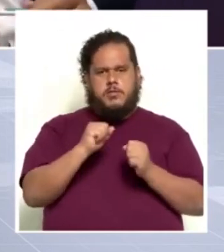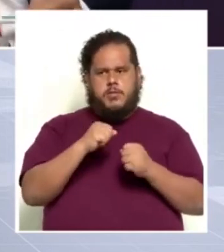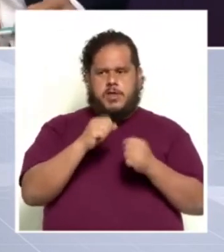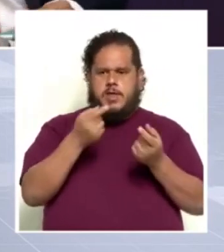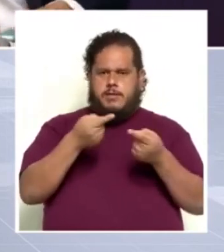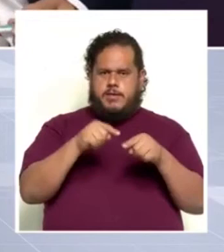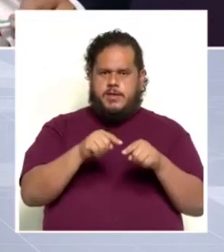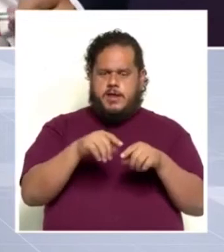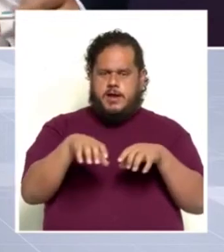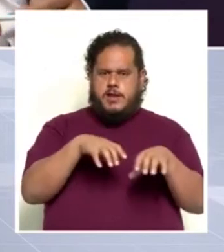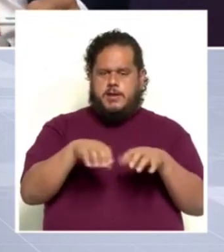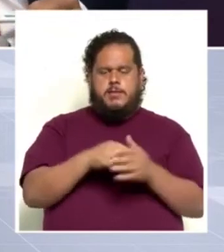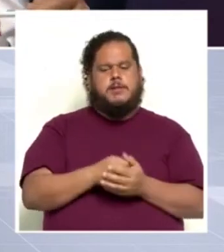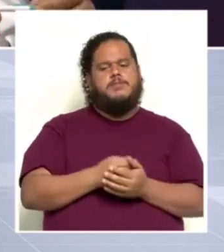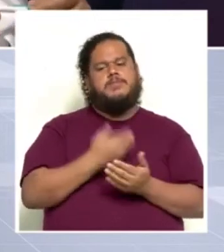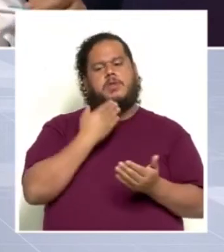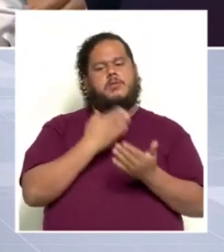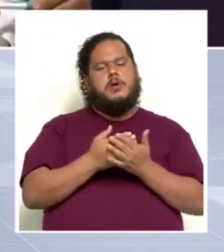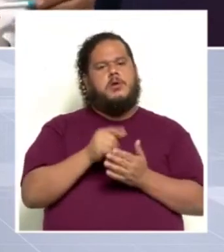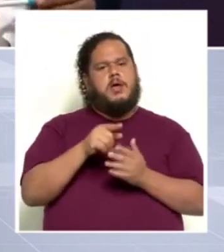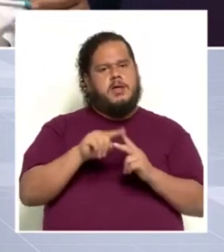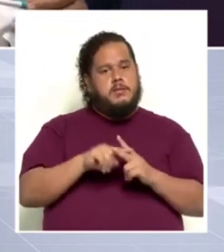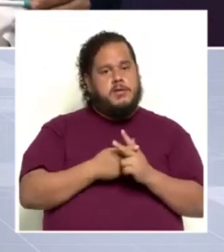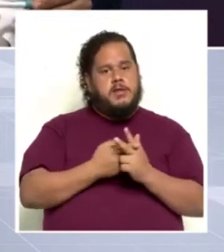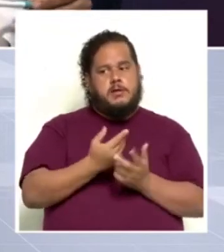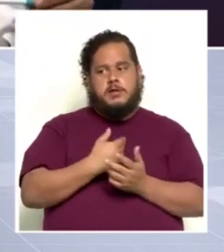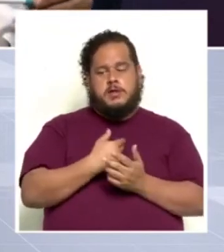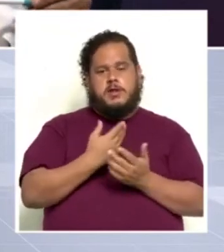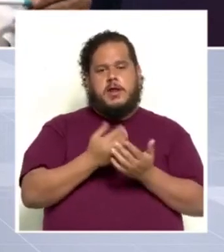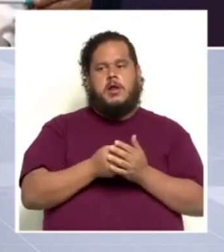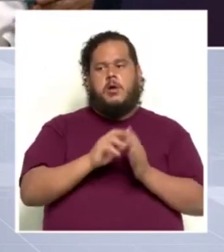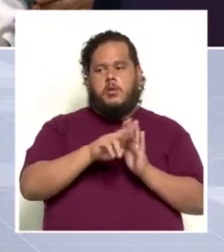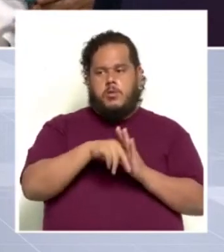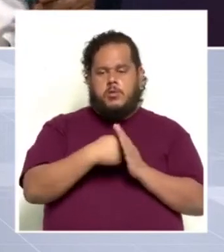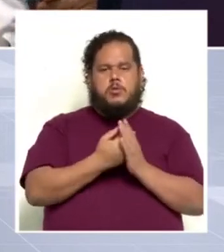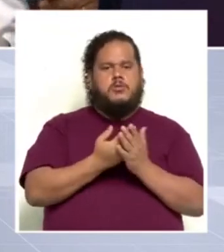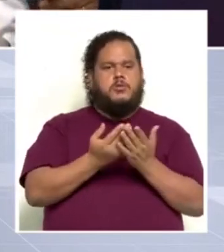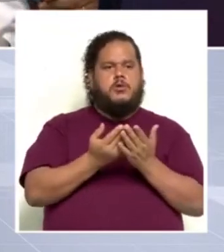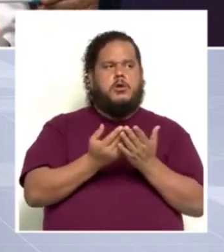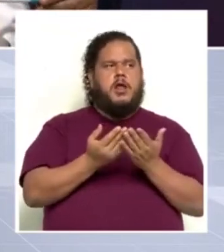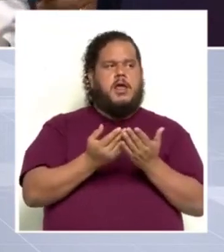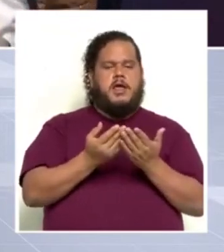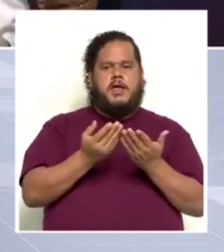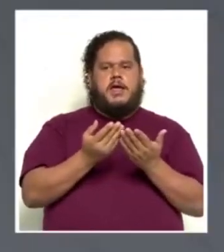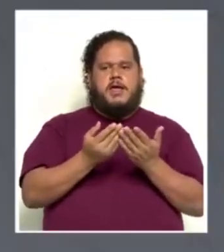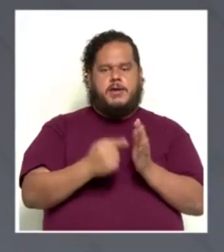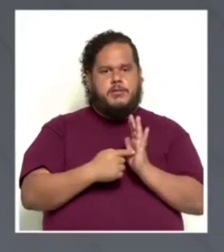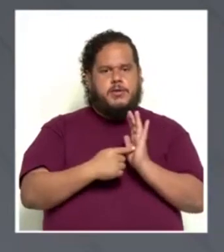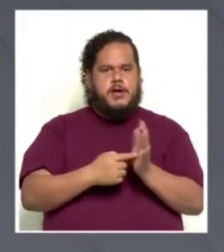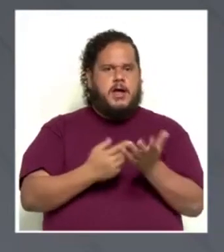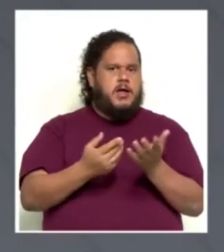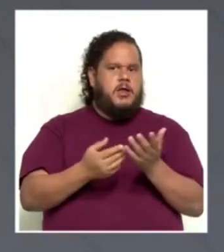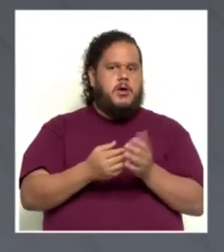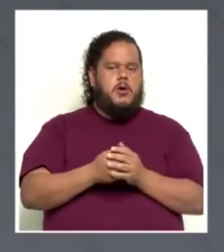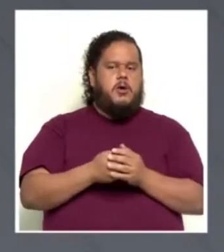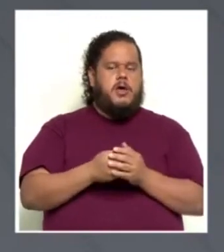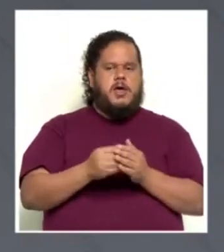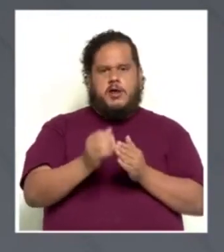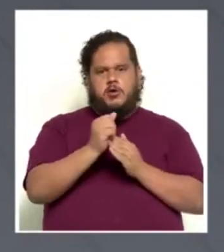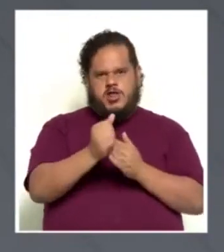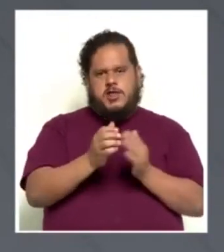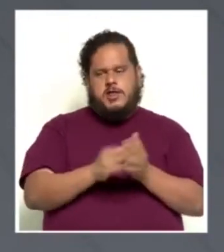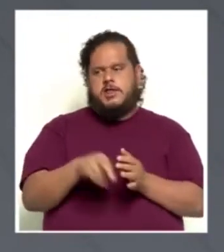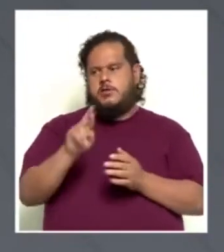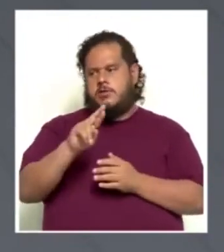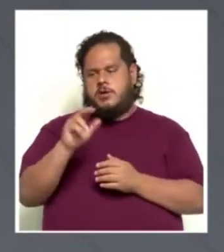dinámica? Creo que aquí empezarán o tendrán un rol protagónico los diputados de experiencia. Un Rodrigo Arias que conoce a la perfección la